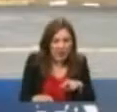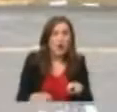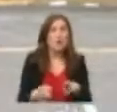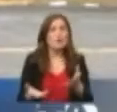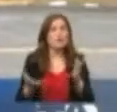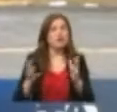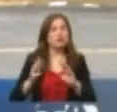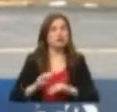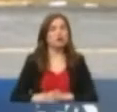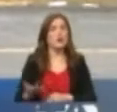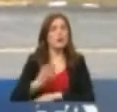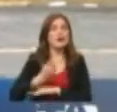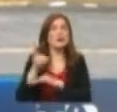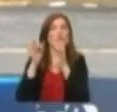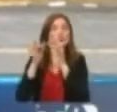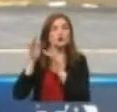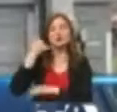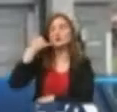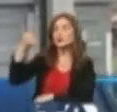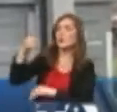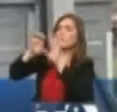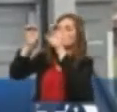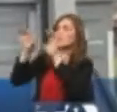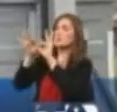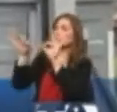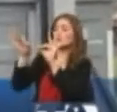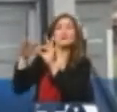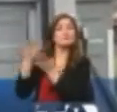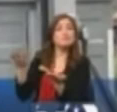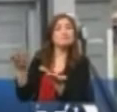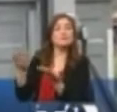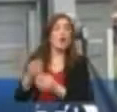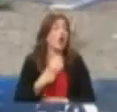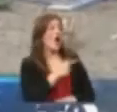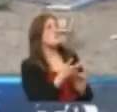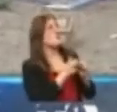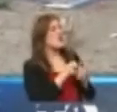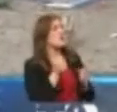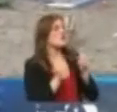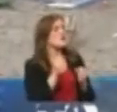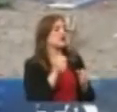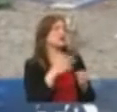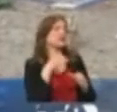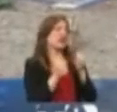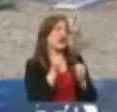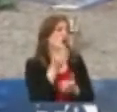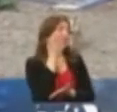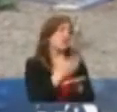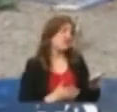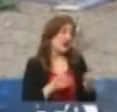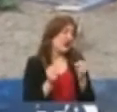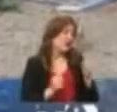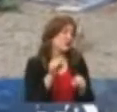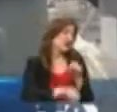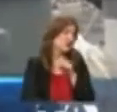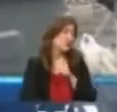hace pocos días nos contactamos con el museo y nos indicaron que el problema de la recolección se debe a la avería de la mitad de los camiones recolectores